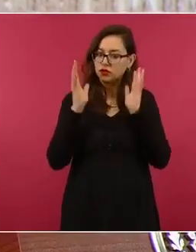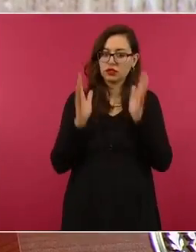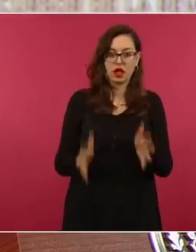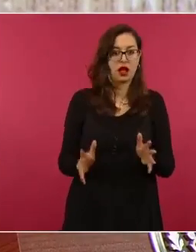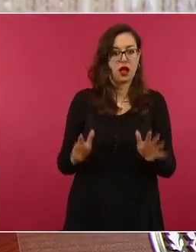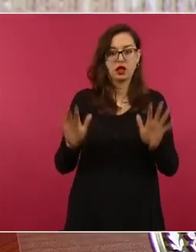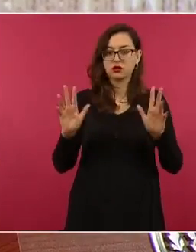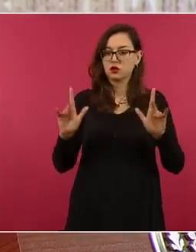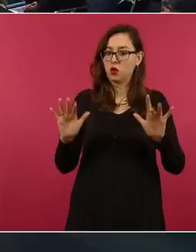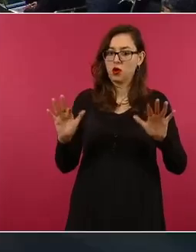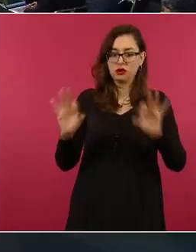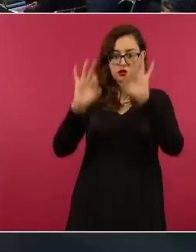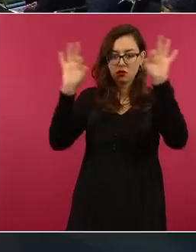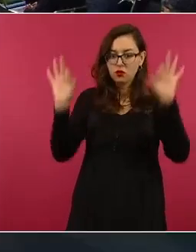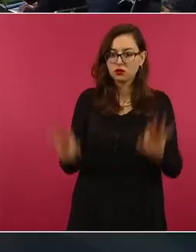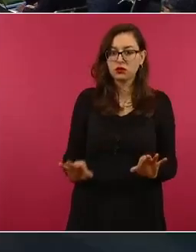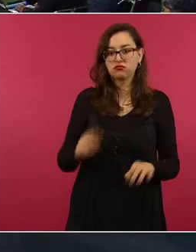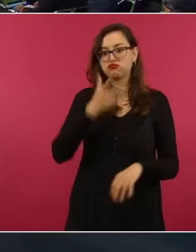mitad mujeres.